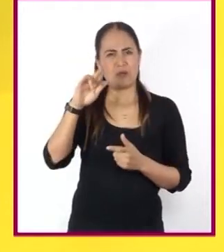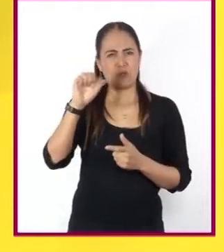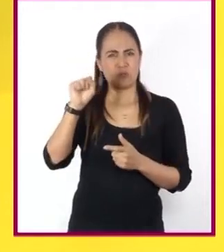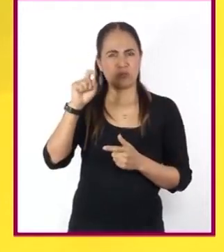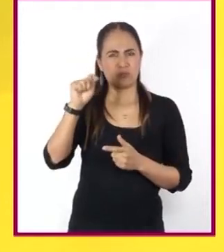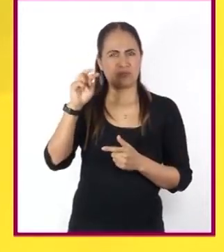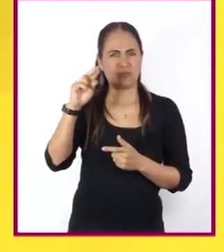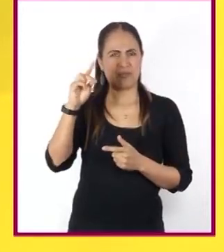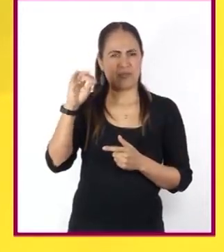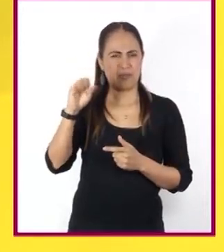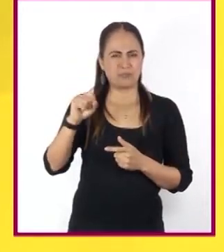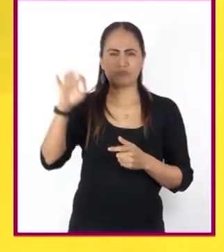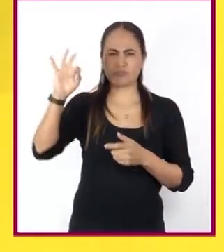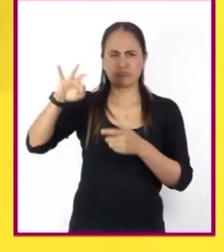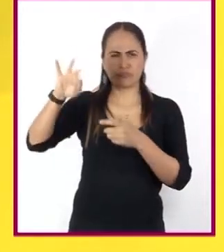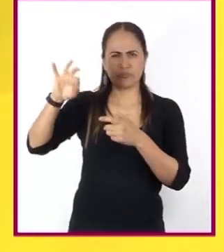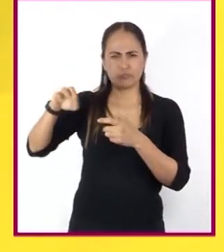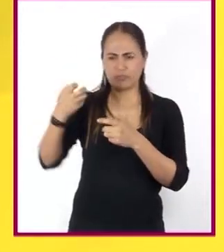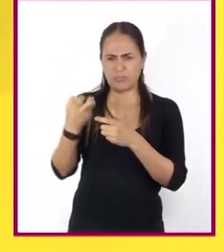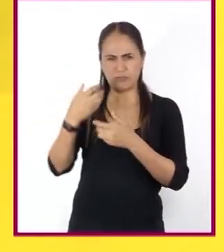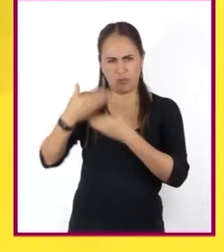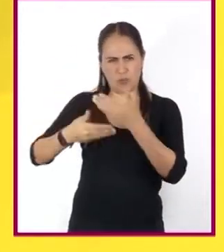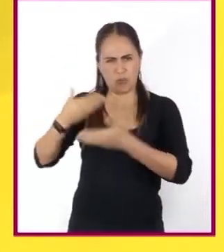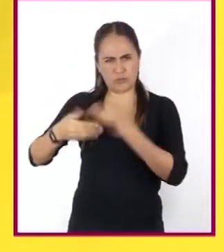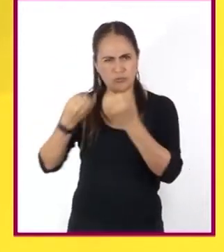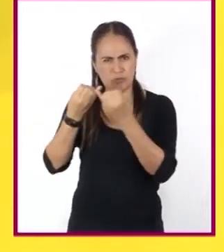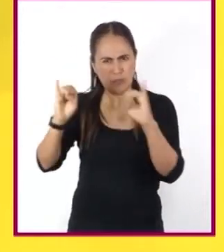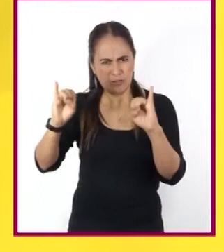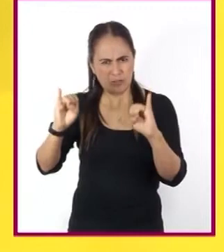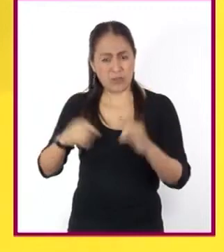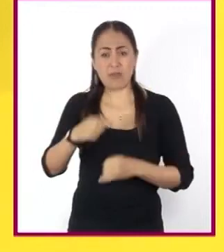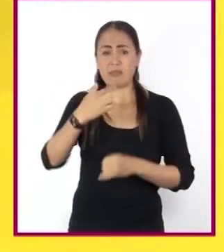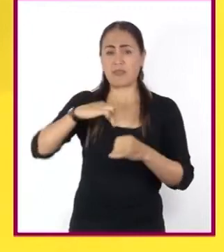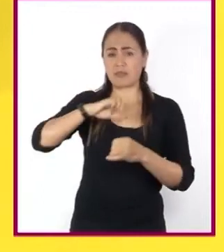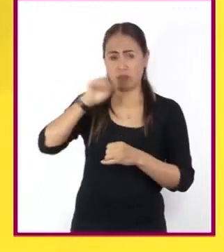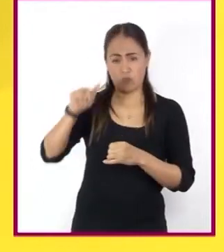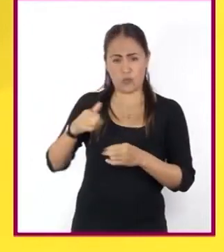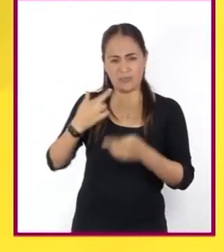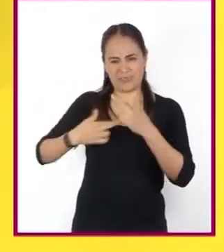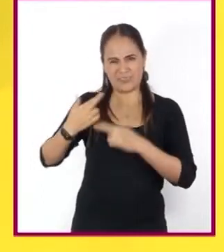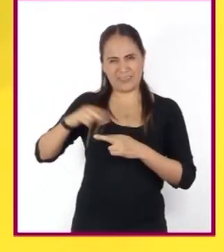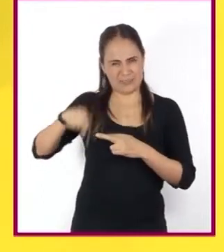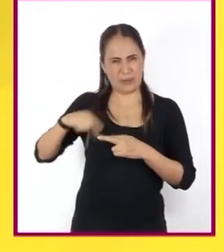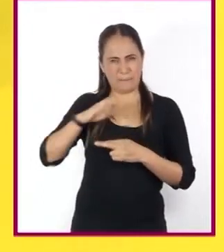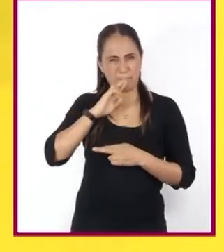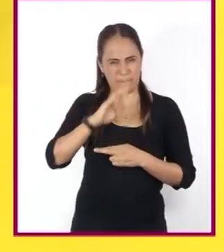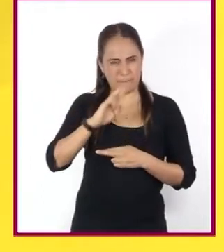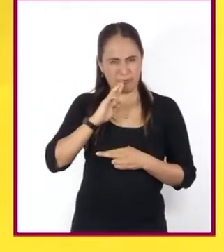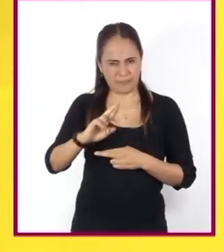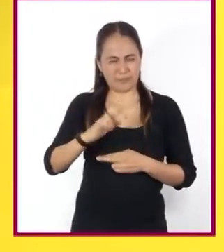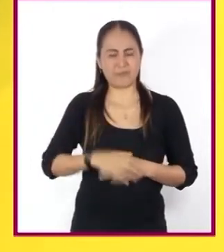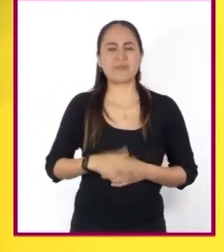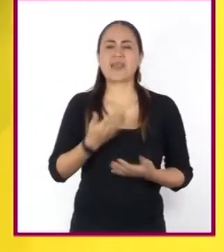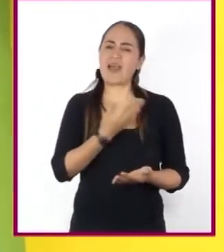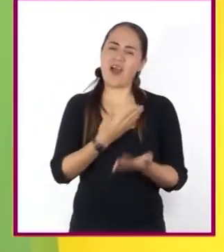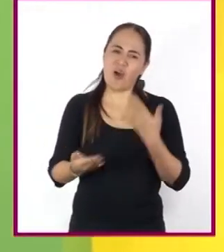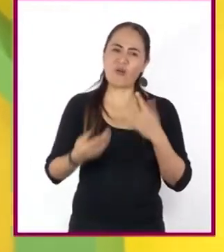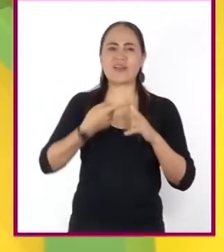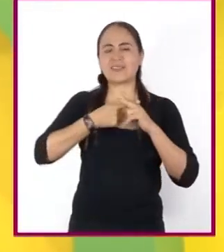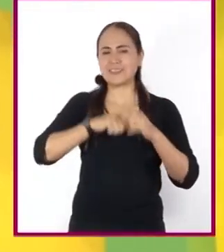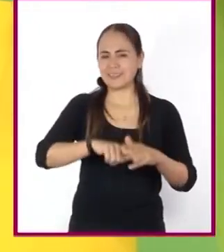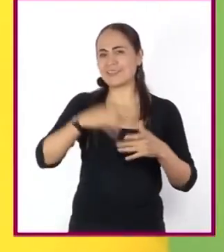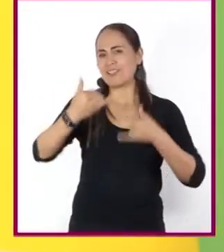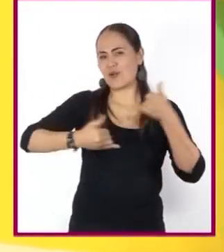Estas preguntas las retomaremos al final de la sesión. Bueno, maestra, comencemos el juego. Acompáñenos.